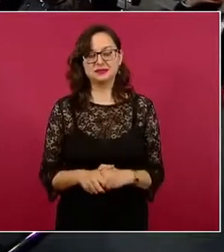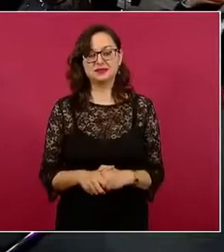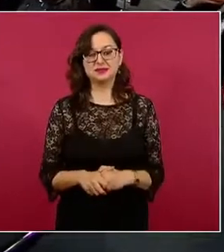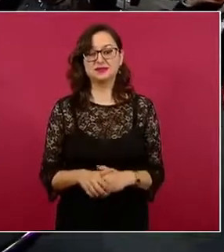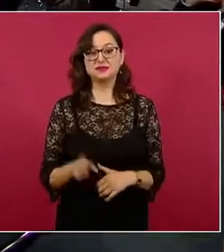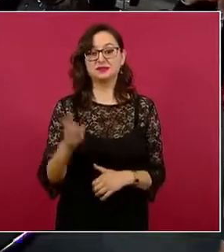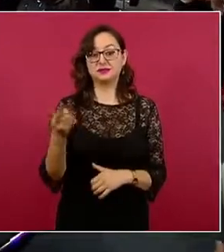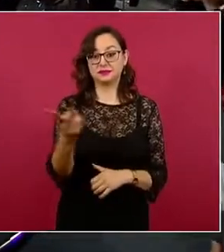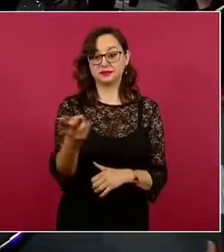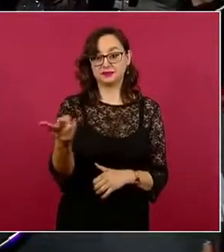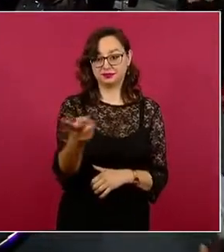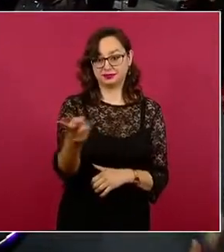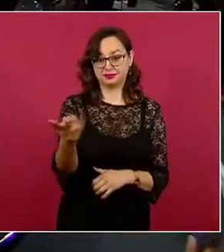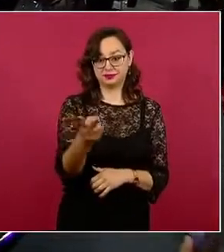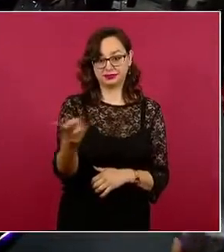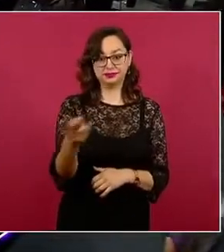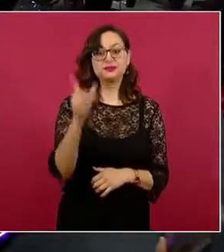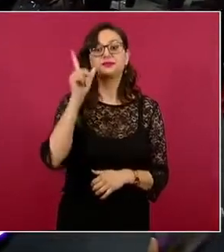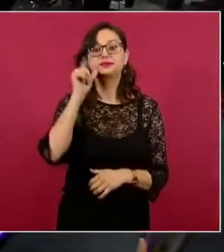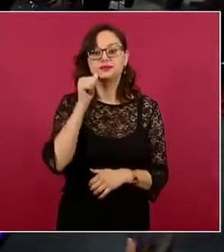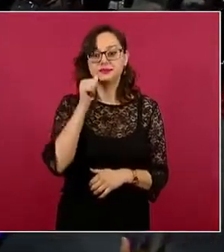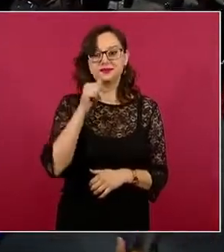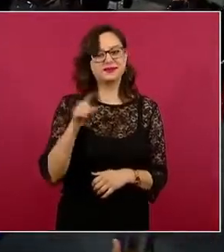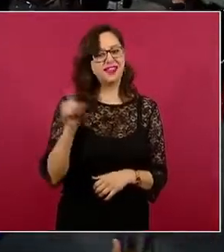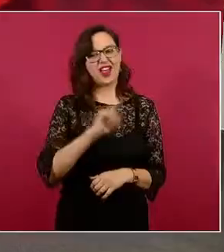Quedaron ustedes, ustedes dos.